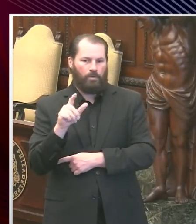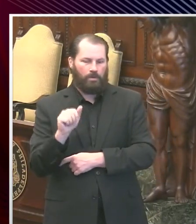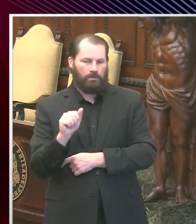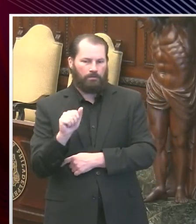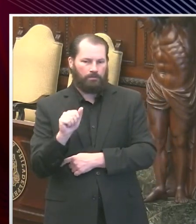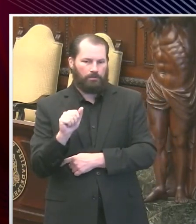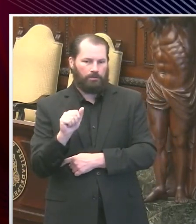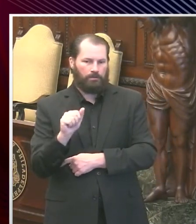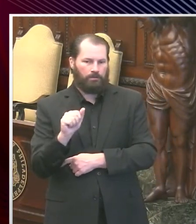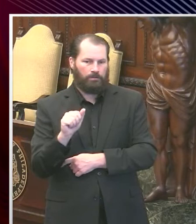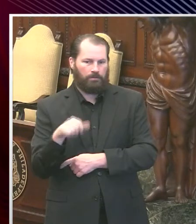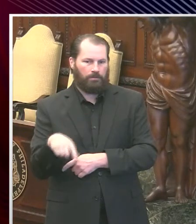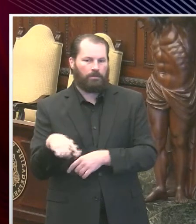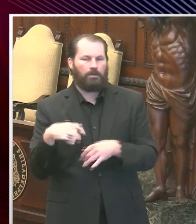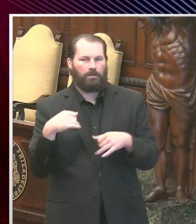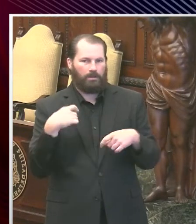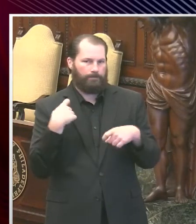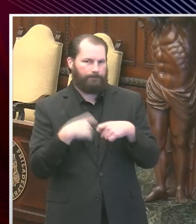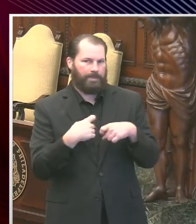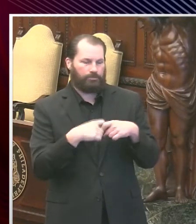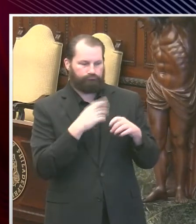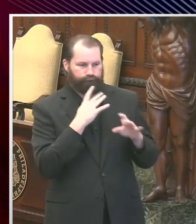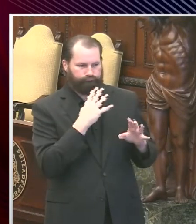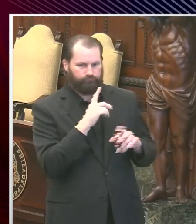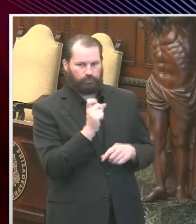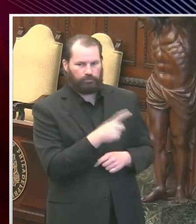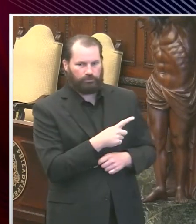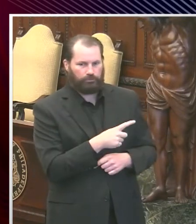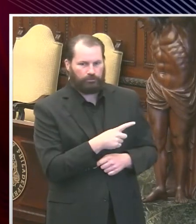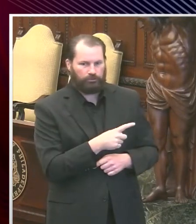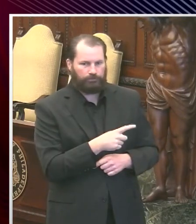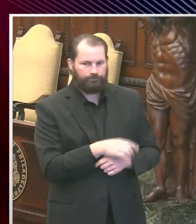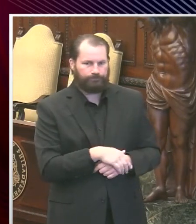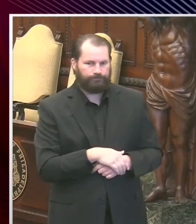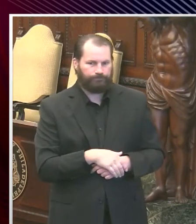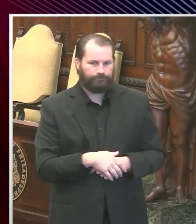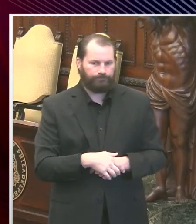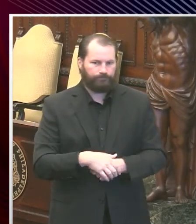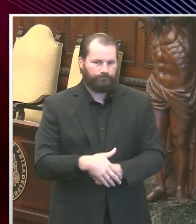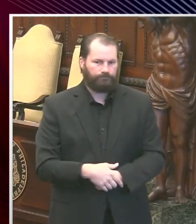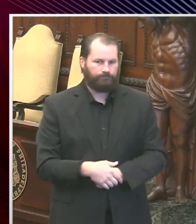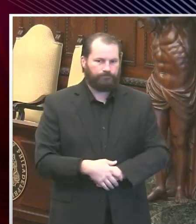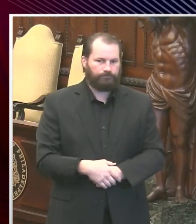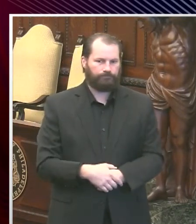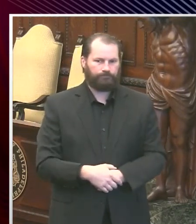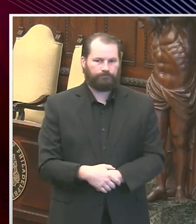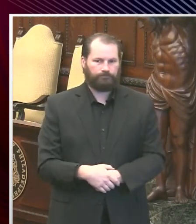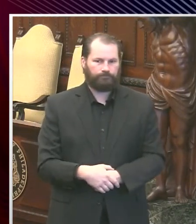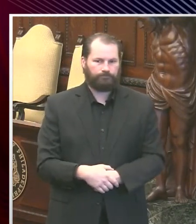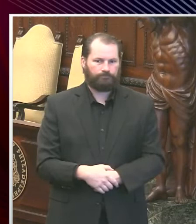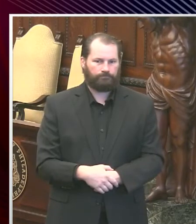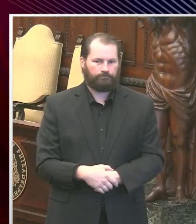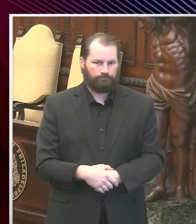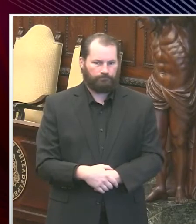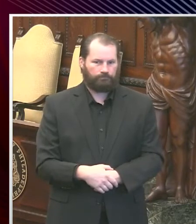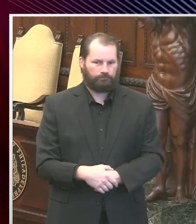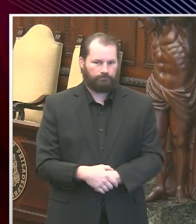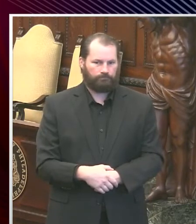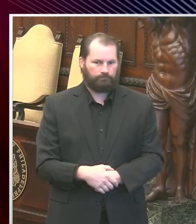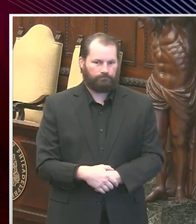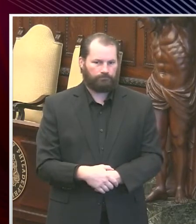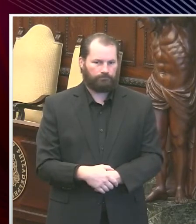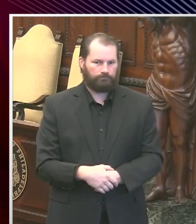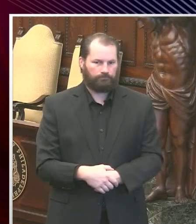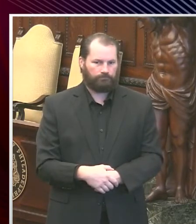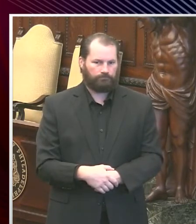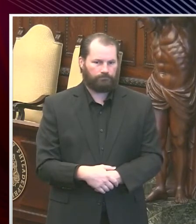ahead. Okay, thank you. Good afternoon, everyone. My one question is going to Brian, but I need Armando for translation.